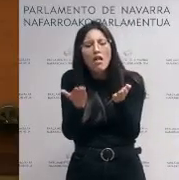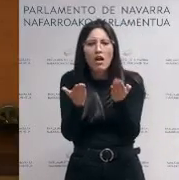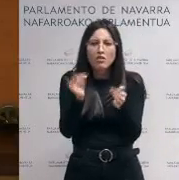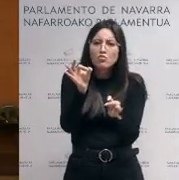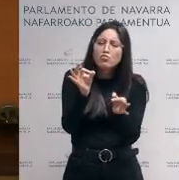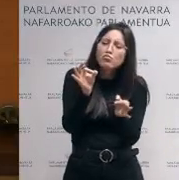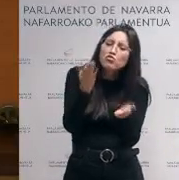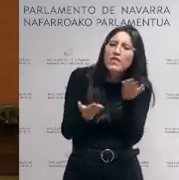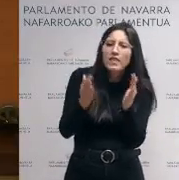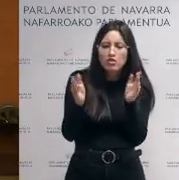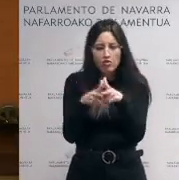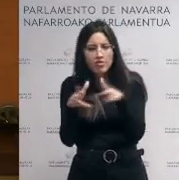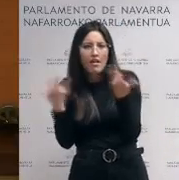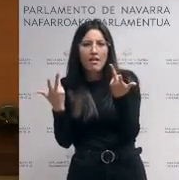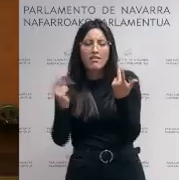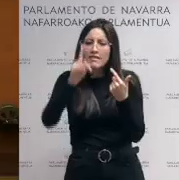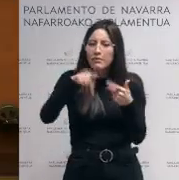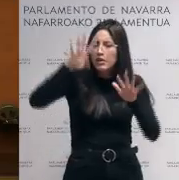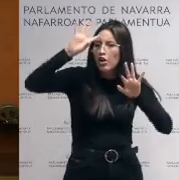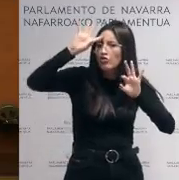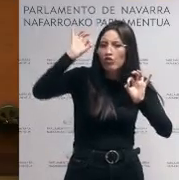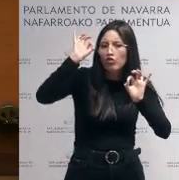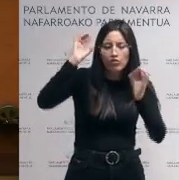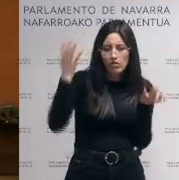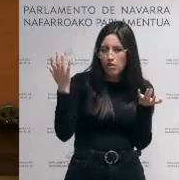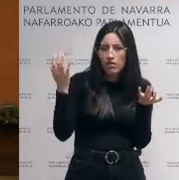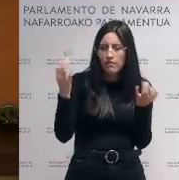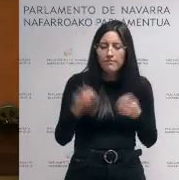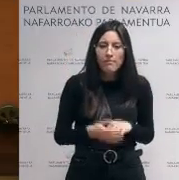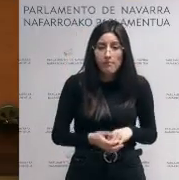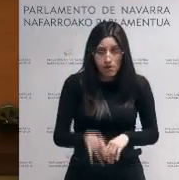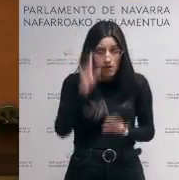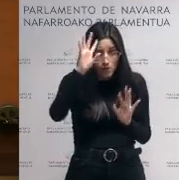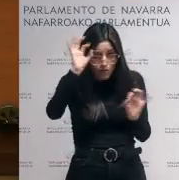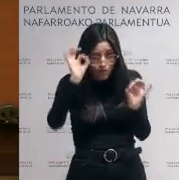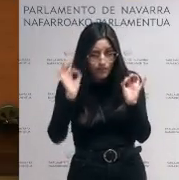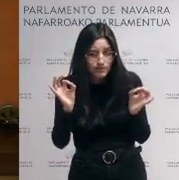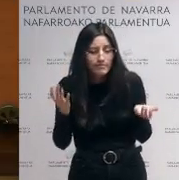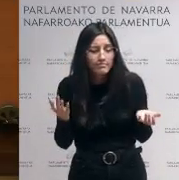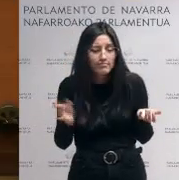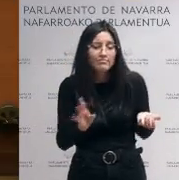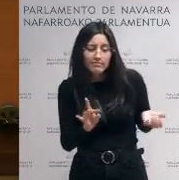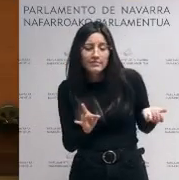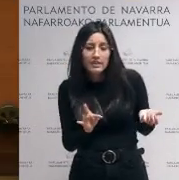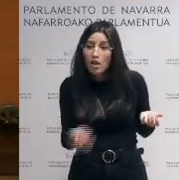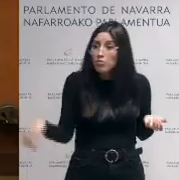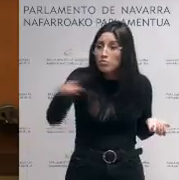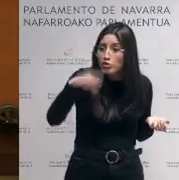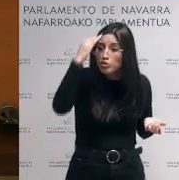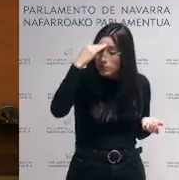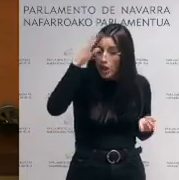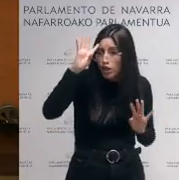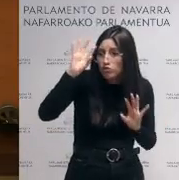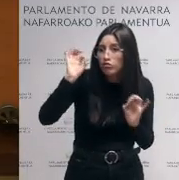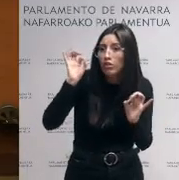sentido común. Sentido común. ¿Tiene sentido? Es lógico. ¿Les parece razonable a todos